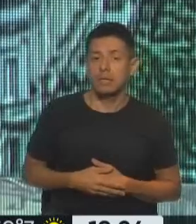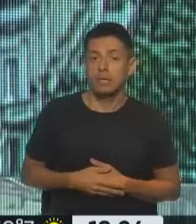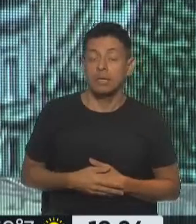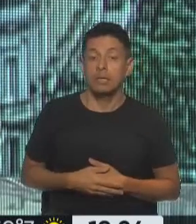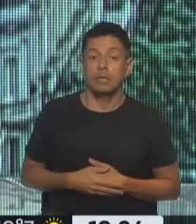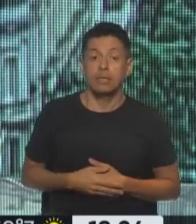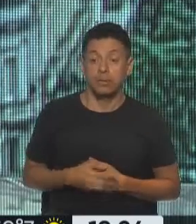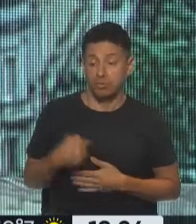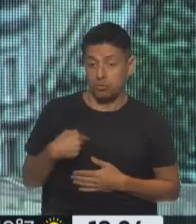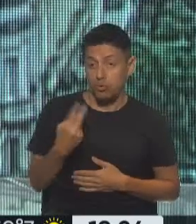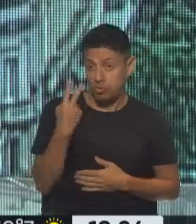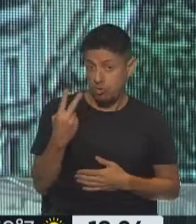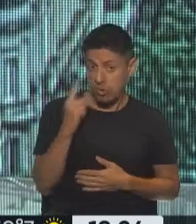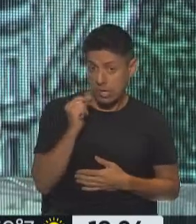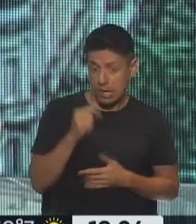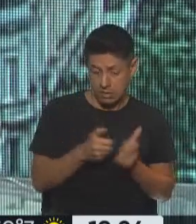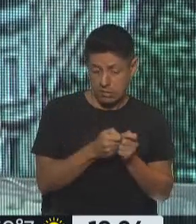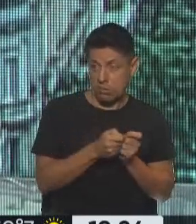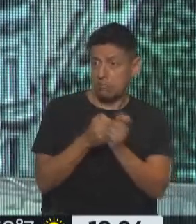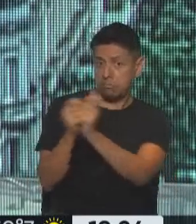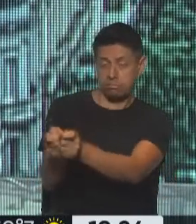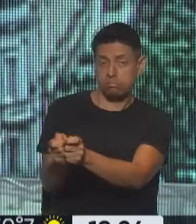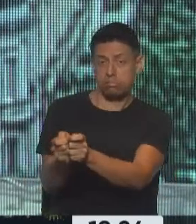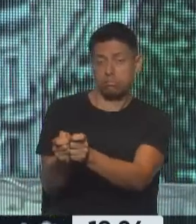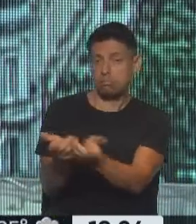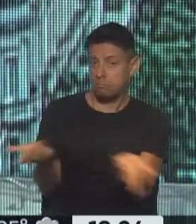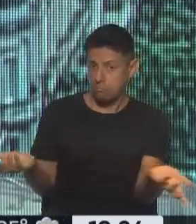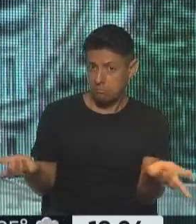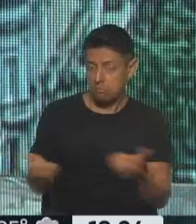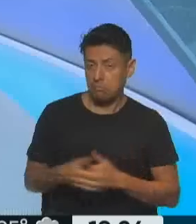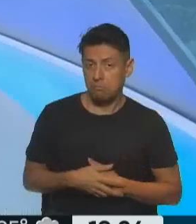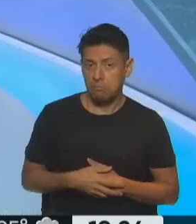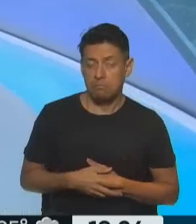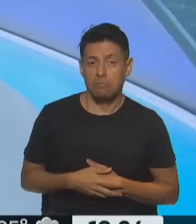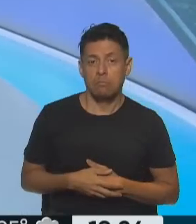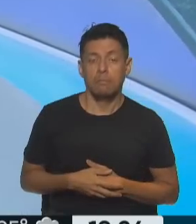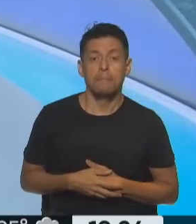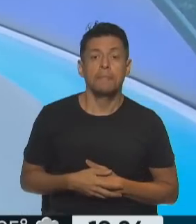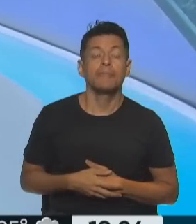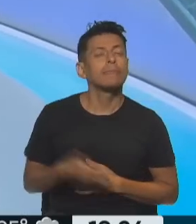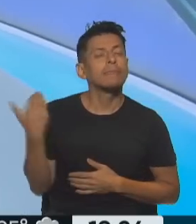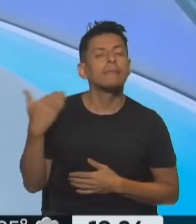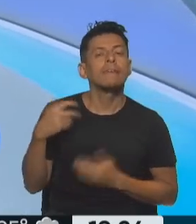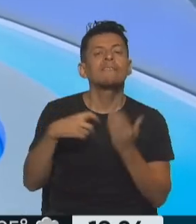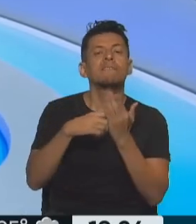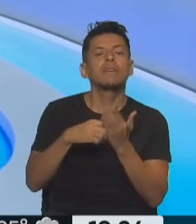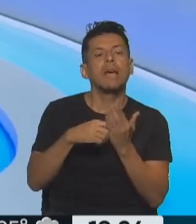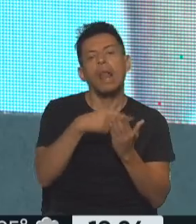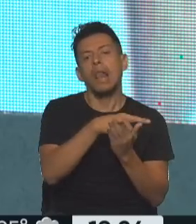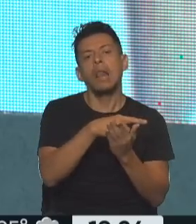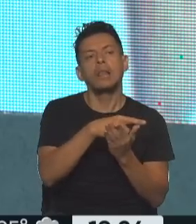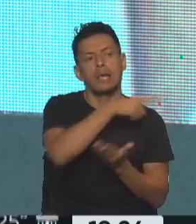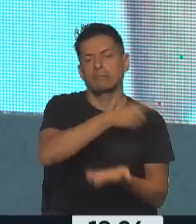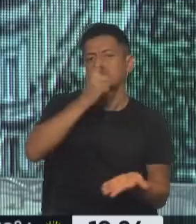mí duré 2 días, sí, muchas tapas de Clarín, claro. Pero claro, la pregunta es, cuando el fiscal Dilelo hizo